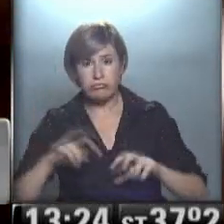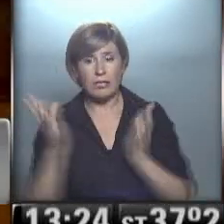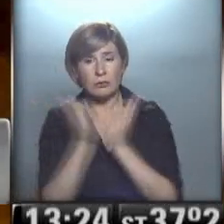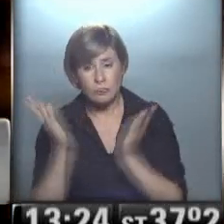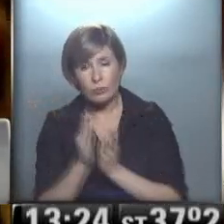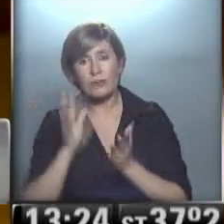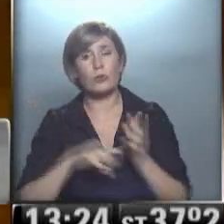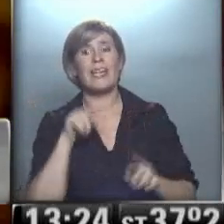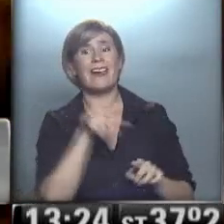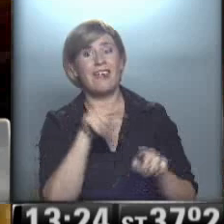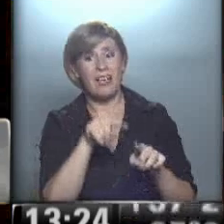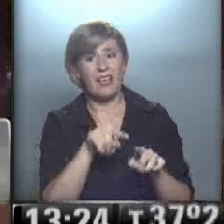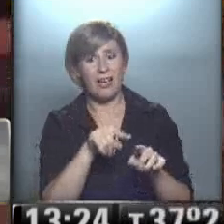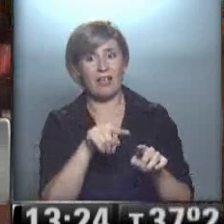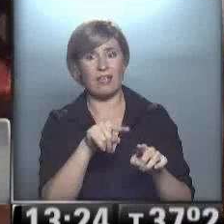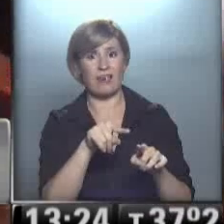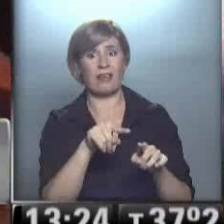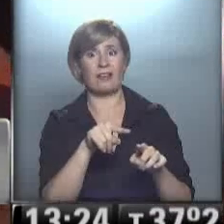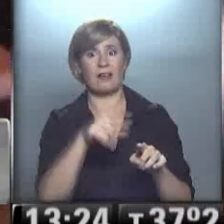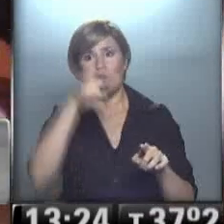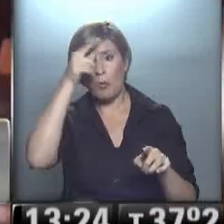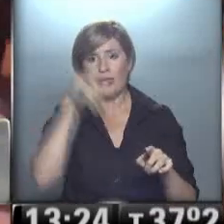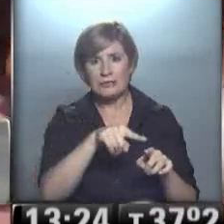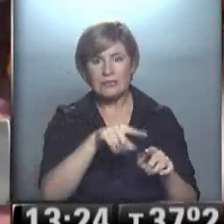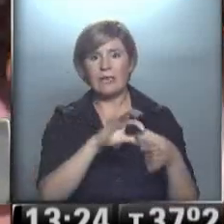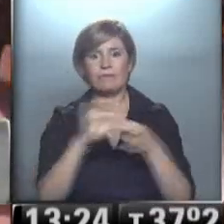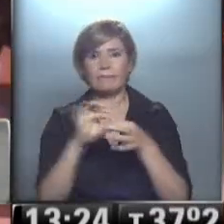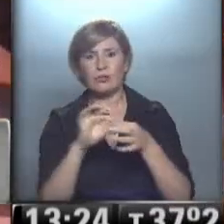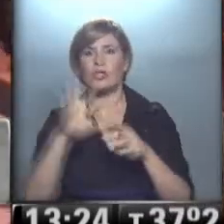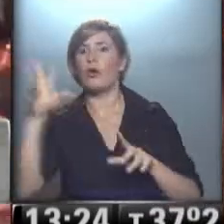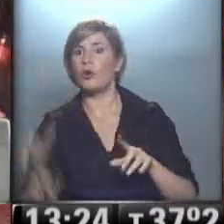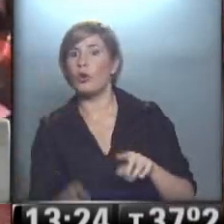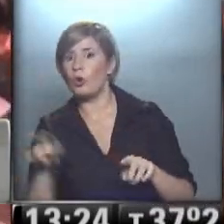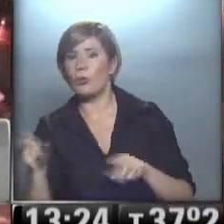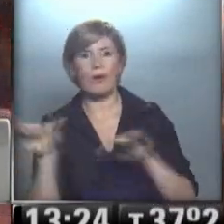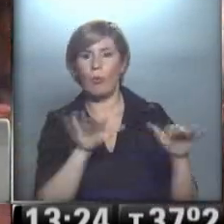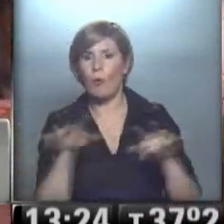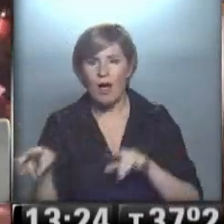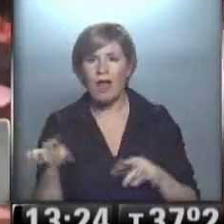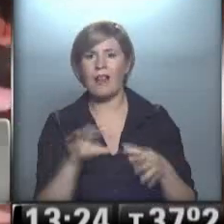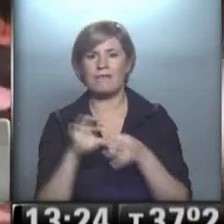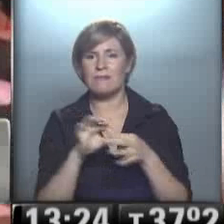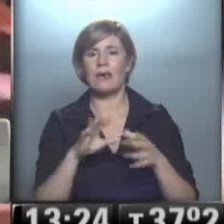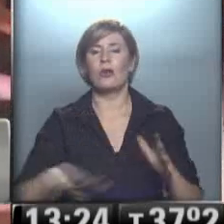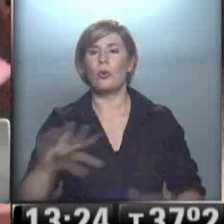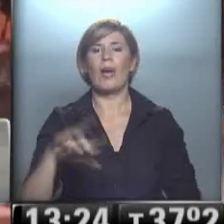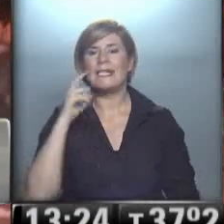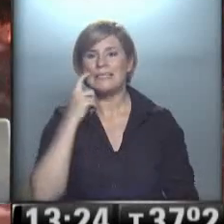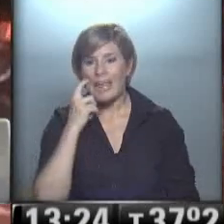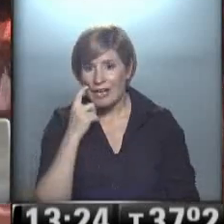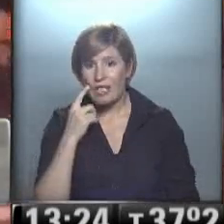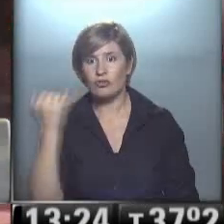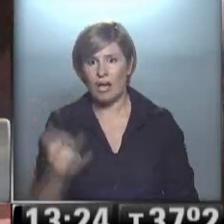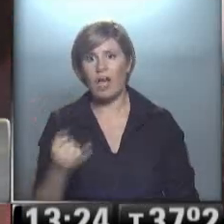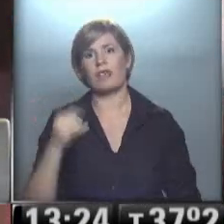eslabón entre la huelga y los saqueos, que es algo que se está tratando de comprobar y que en Entre Ríos hay varias